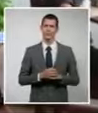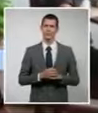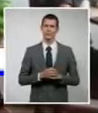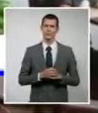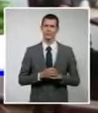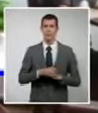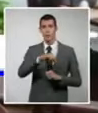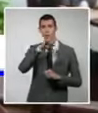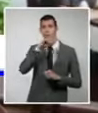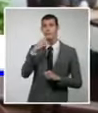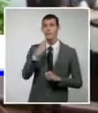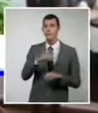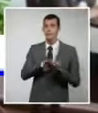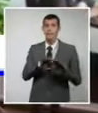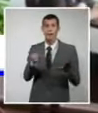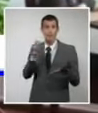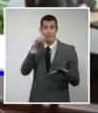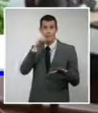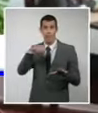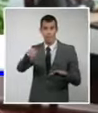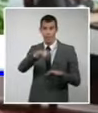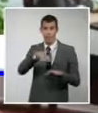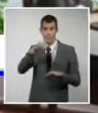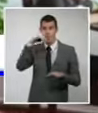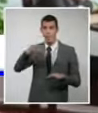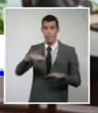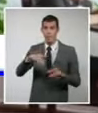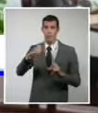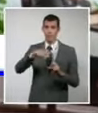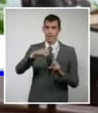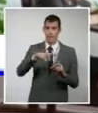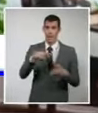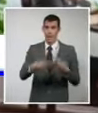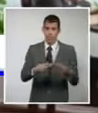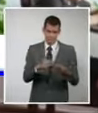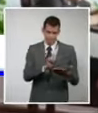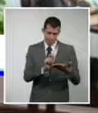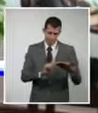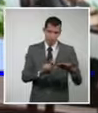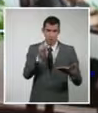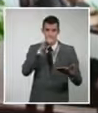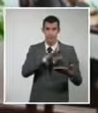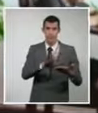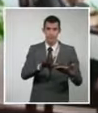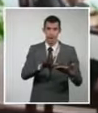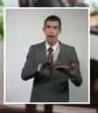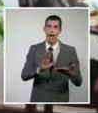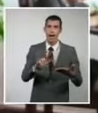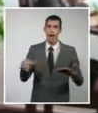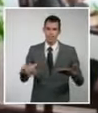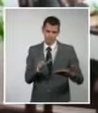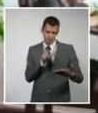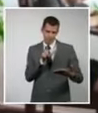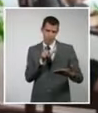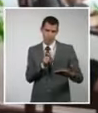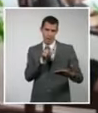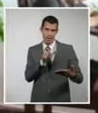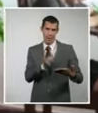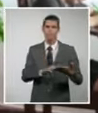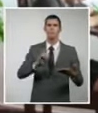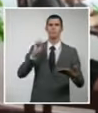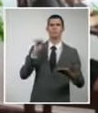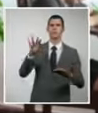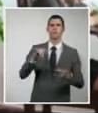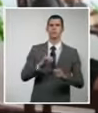de realizar sus tareas, y se le manda, se le toma una foto y se le manda de nuevo a la maestra para que ella revise. La